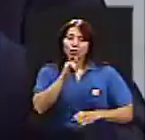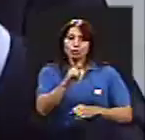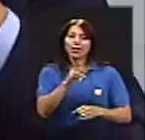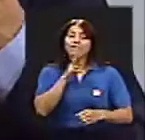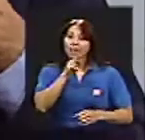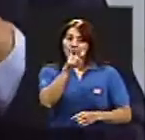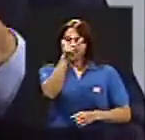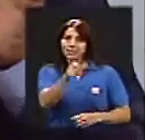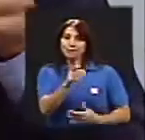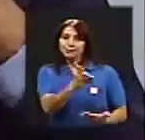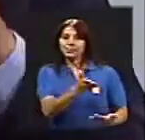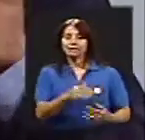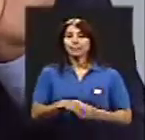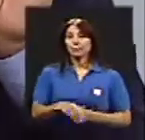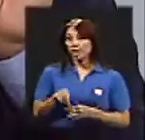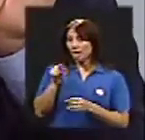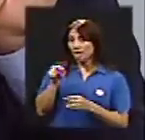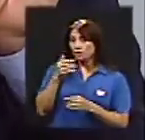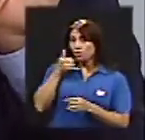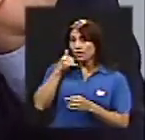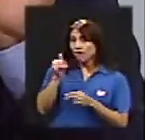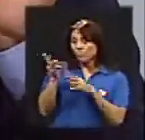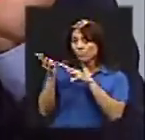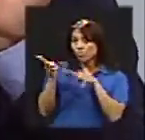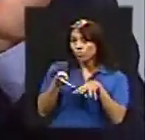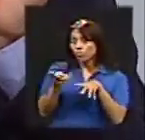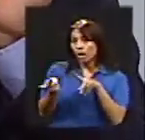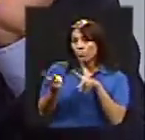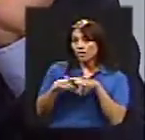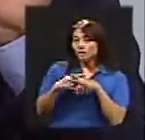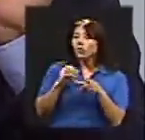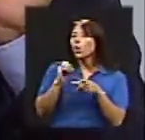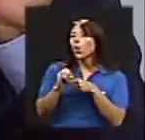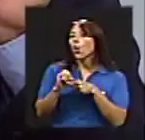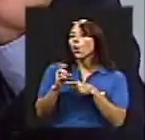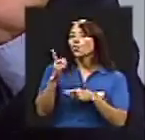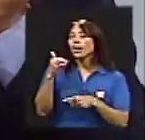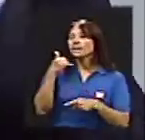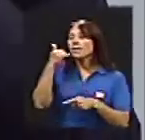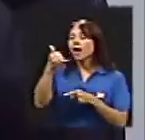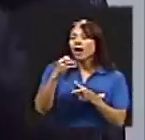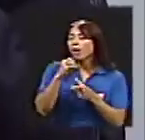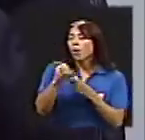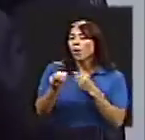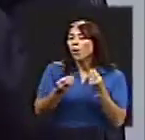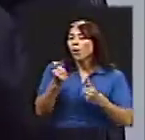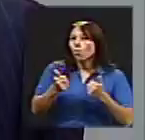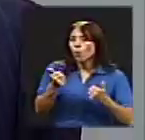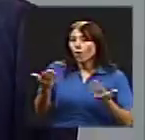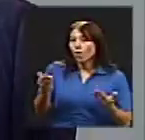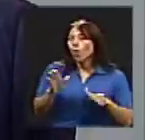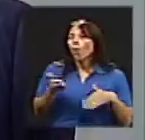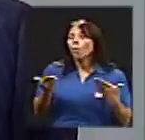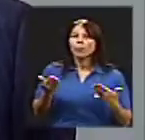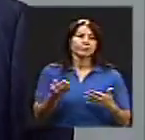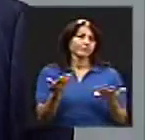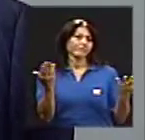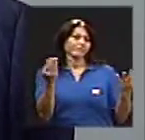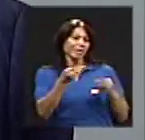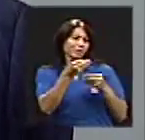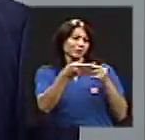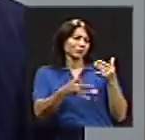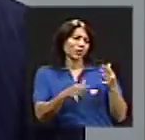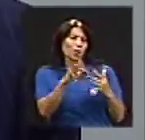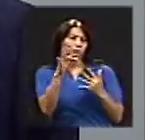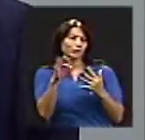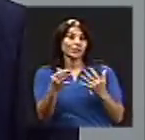del teléfono tendría que ver con una aplicación o es una llamada telefónica o ambos? ¿O hay cómo, de todo. ¿Cómo funciona? Mire, hay de todo. En